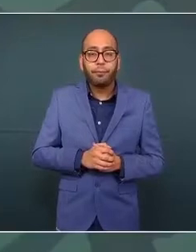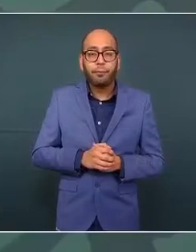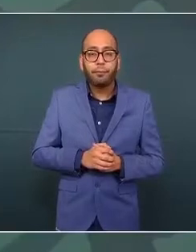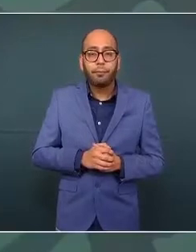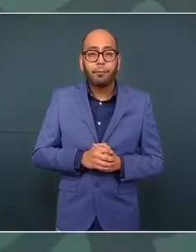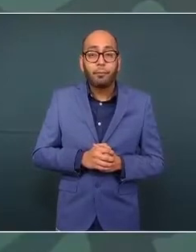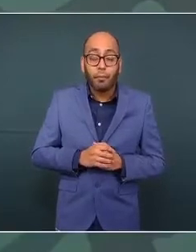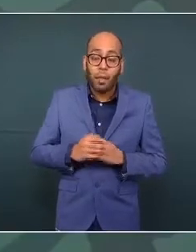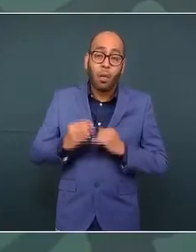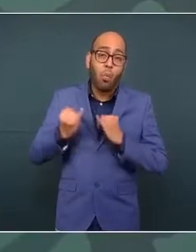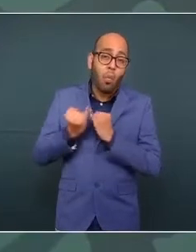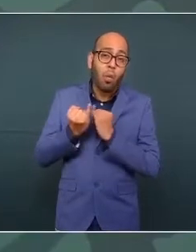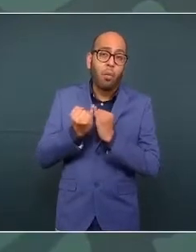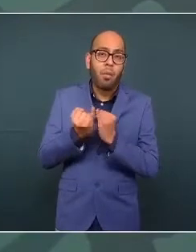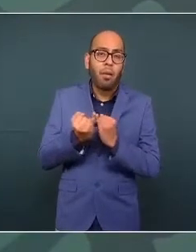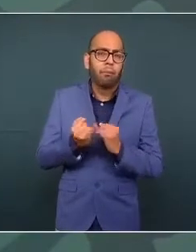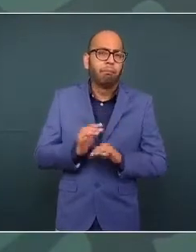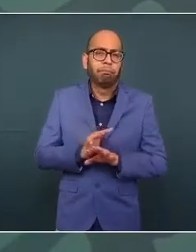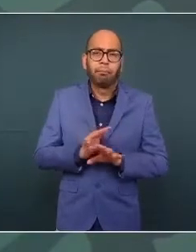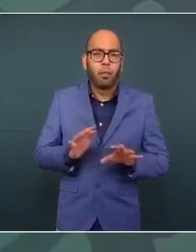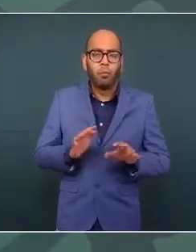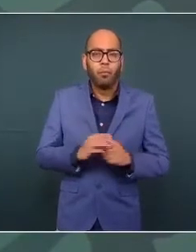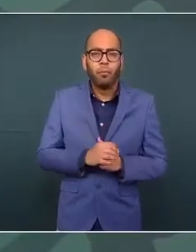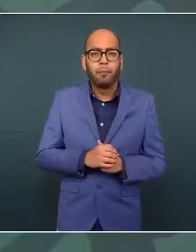lo mismo.